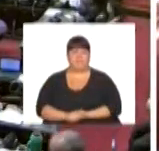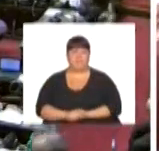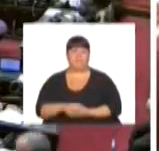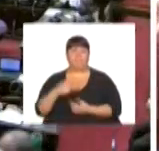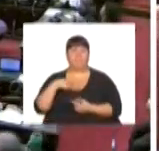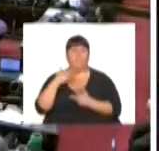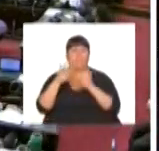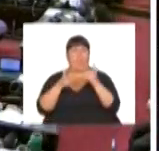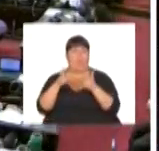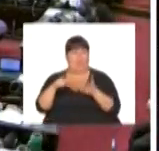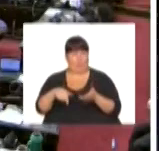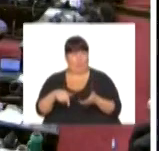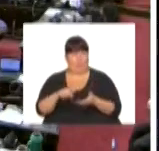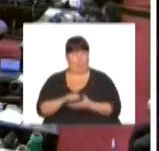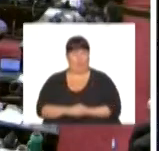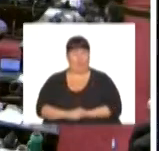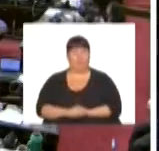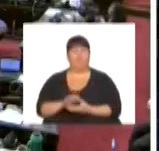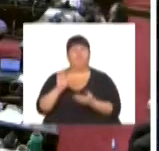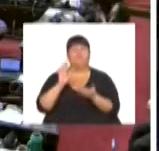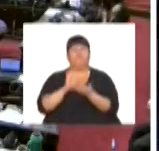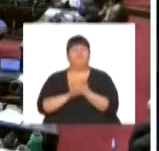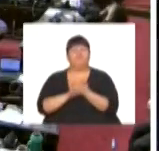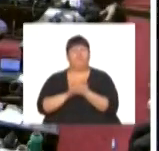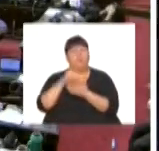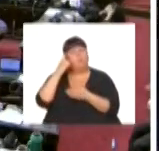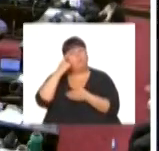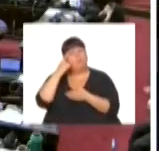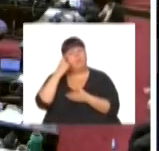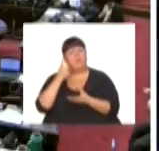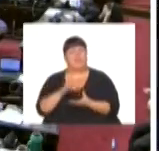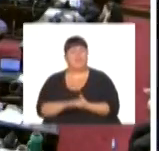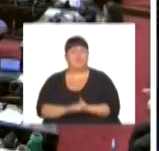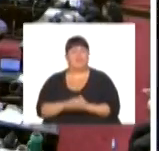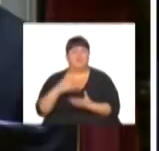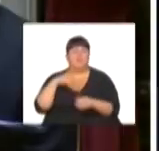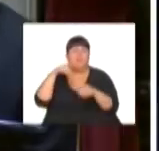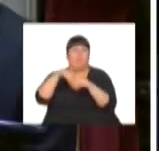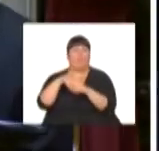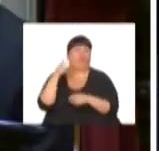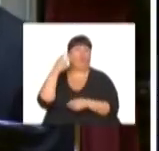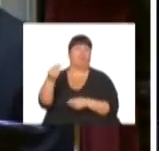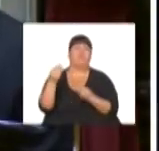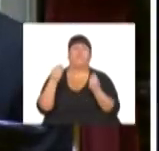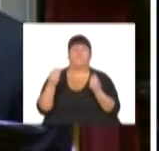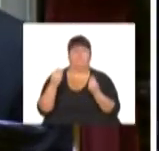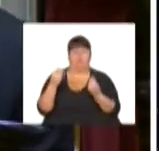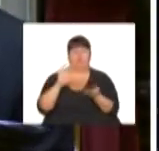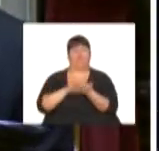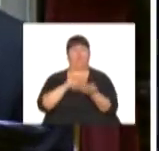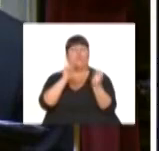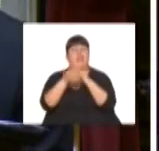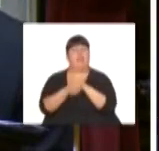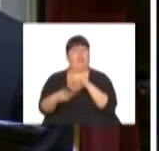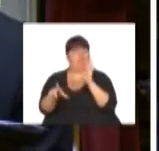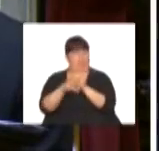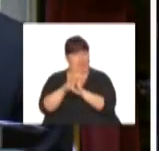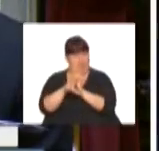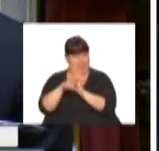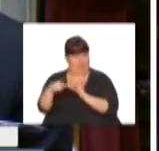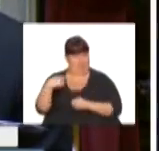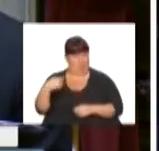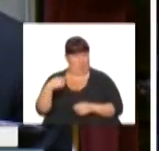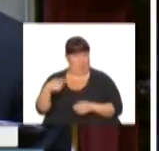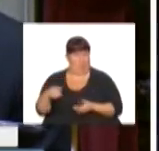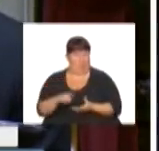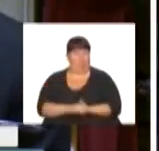doctora, que sí, lo sabe aprovechar. Lo que creo que ellos deben haber imaginado, que al juntar algunos peronistas con su propia